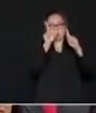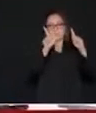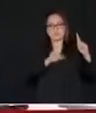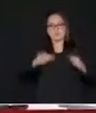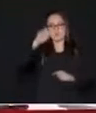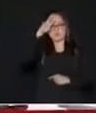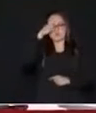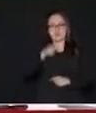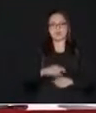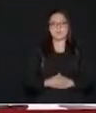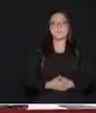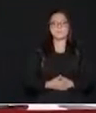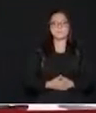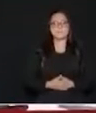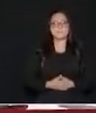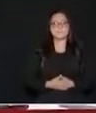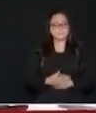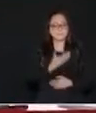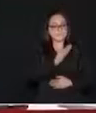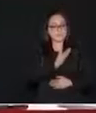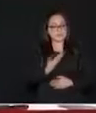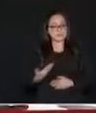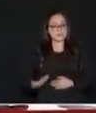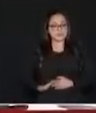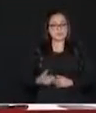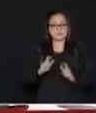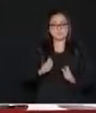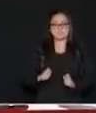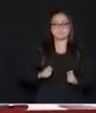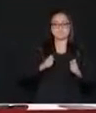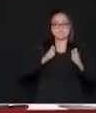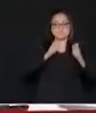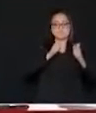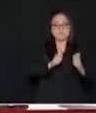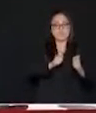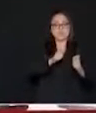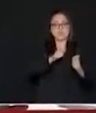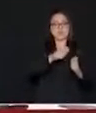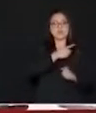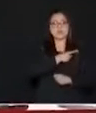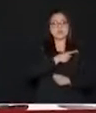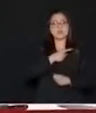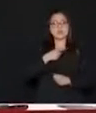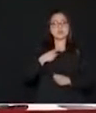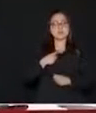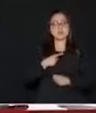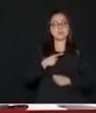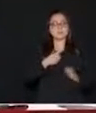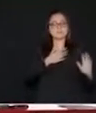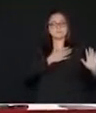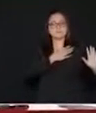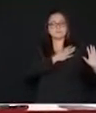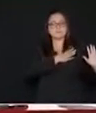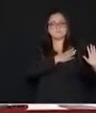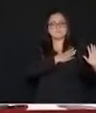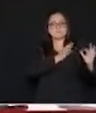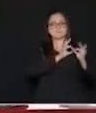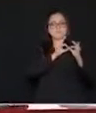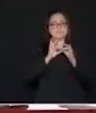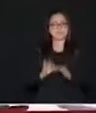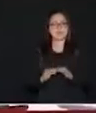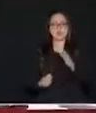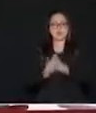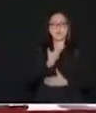el presidente, al tomar posesión de su cargo, rendirá la protesta como